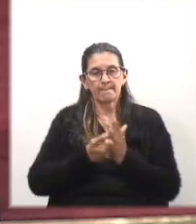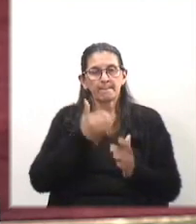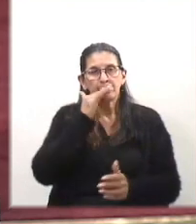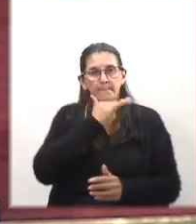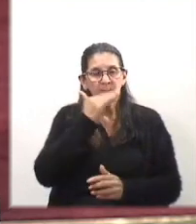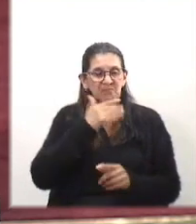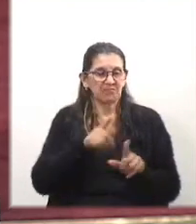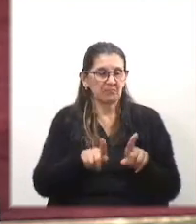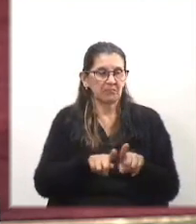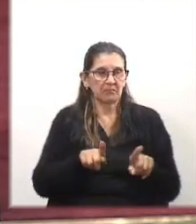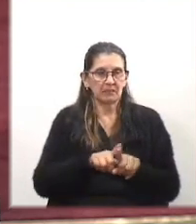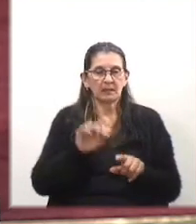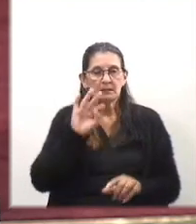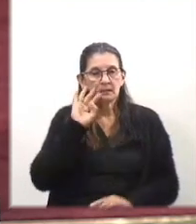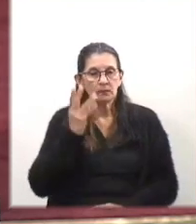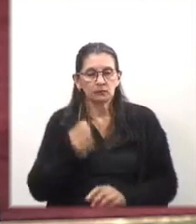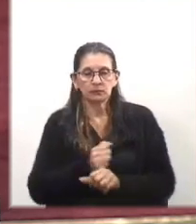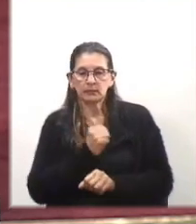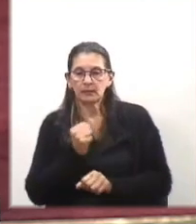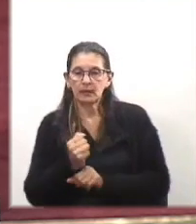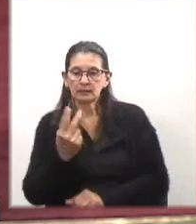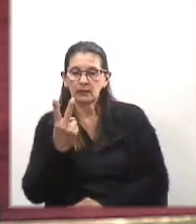reconocer hasta 2 hijos.